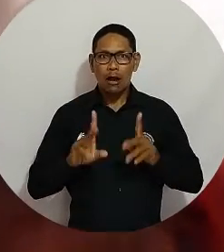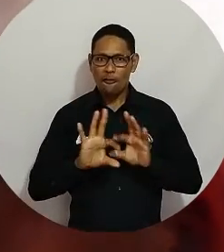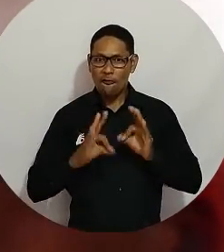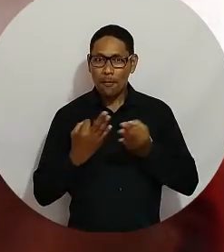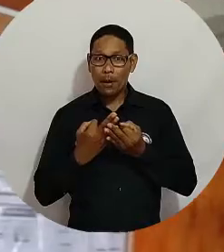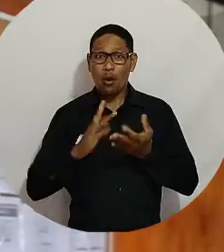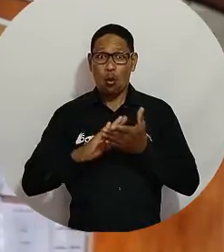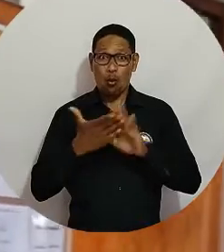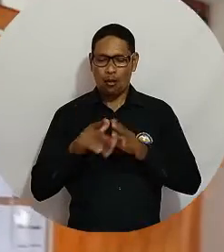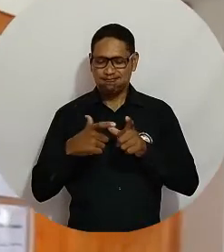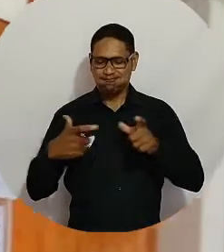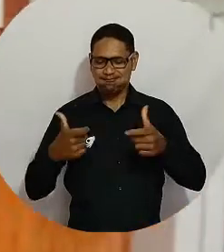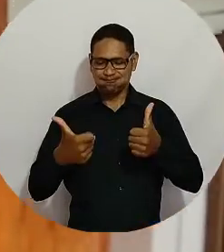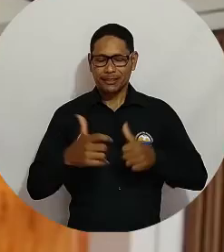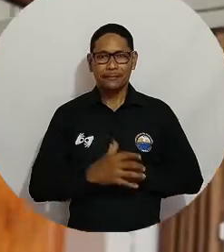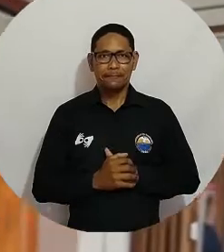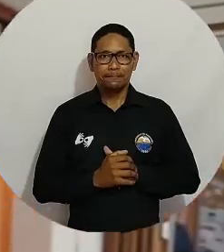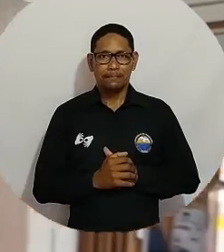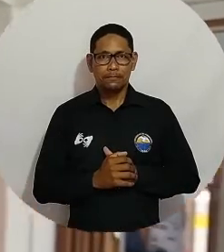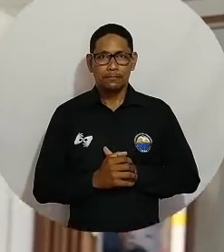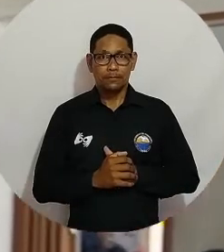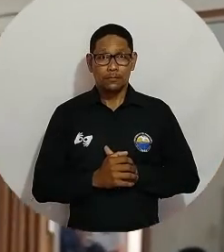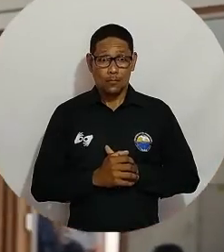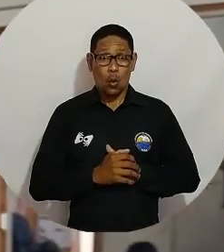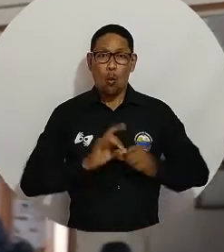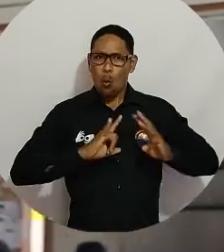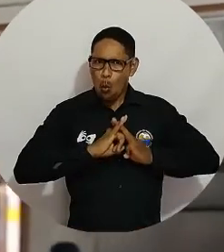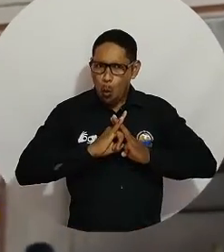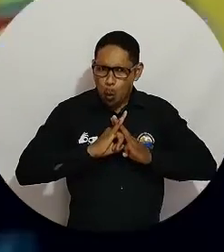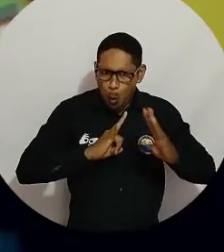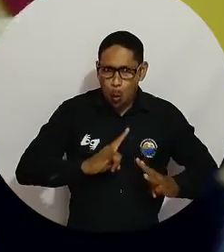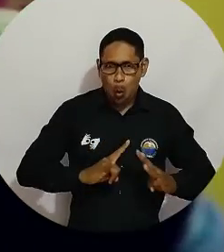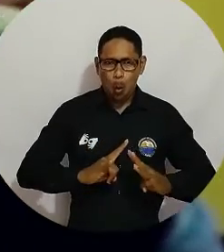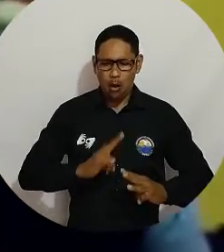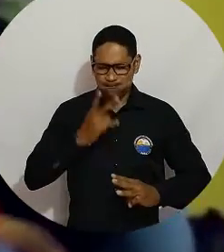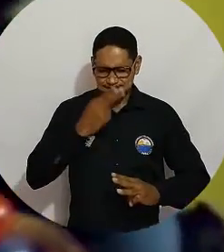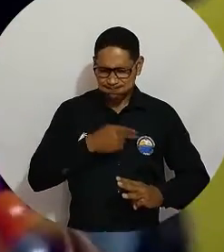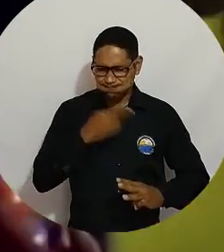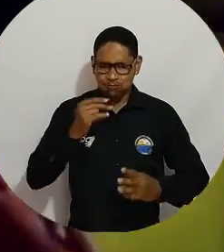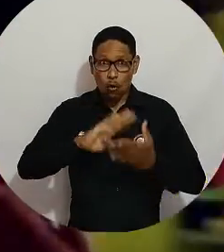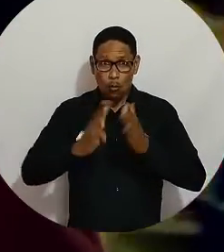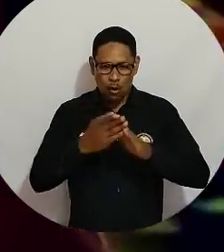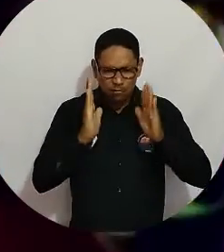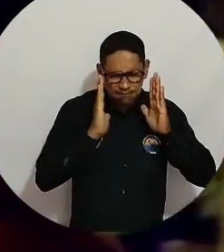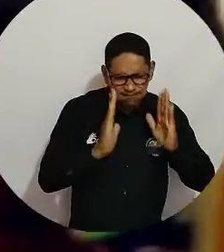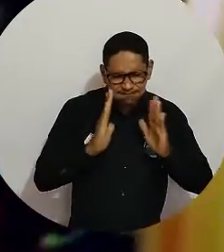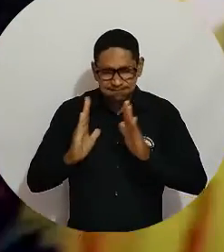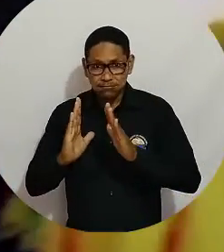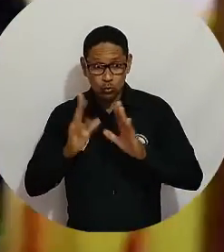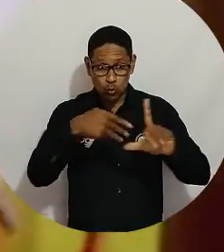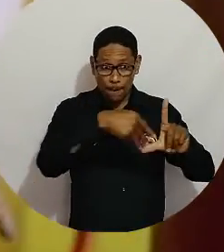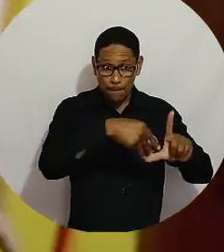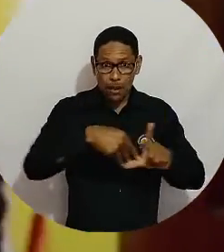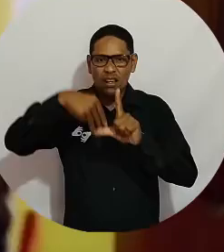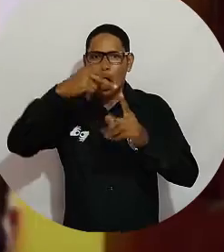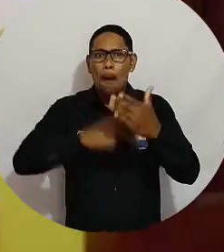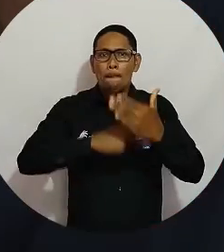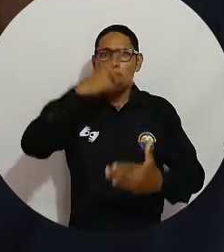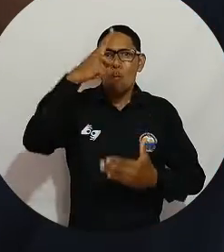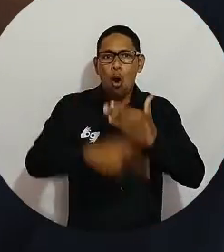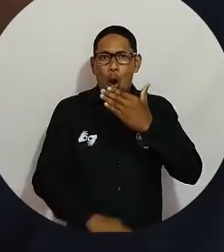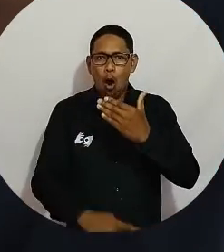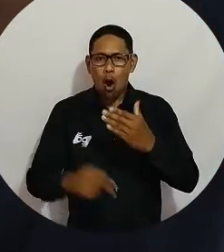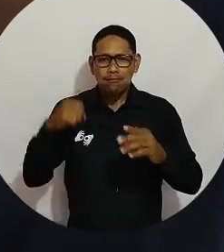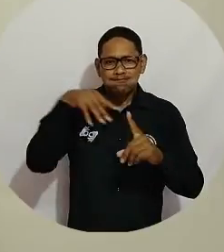las personas, las familias y las comunidades. Ratificando el compromiso de Unimagdalena con las comunidades, la maestría promoverá la formulación